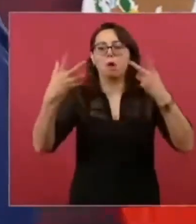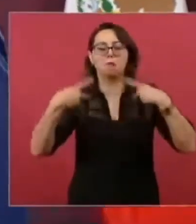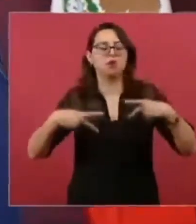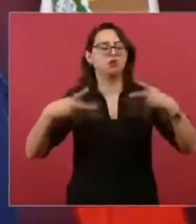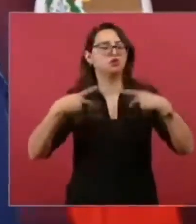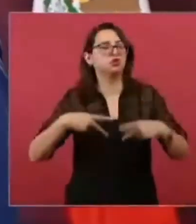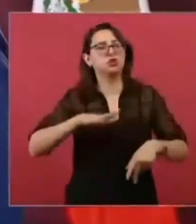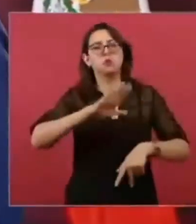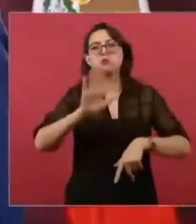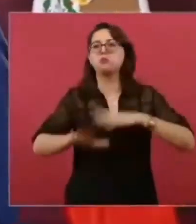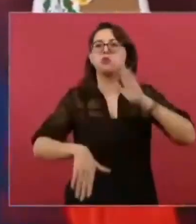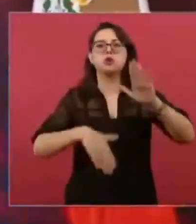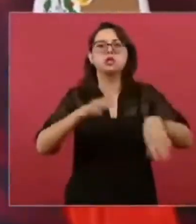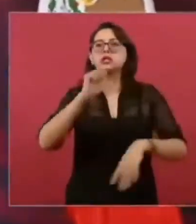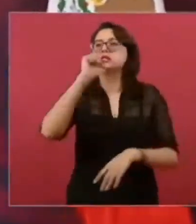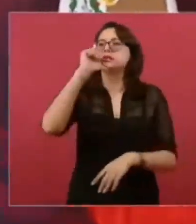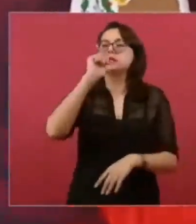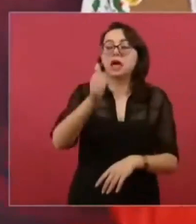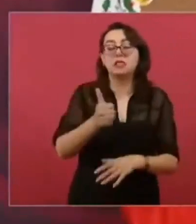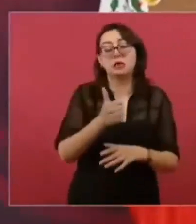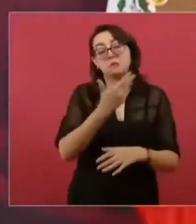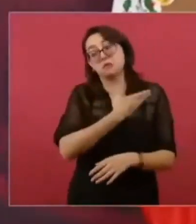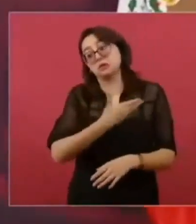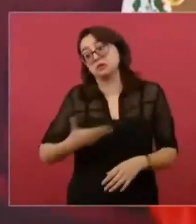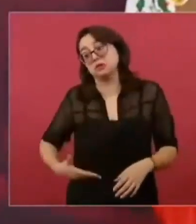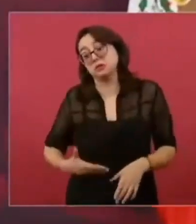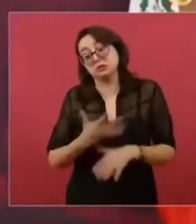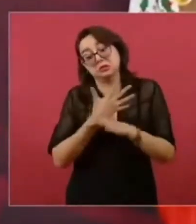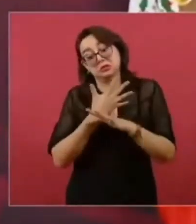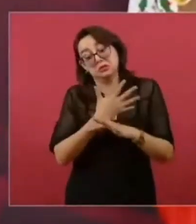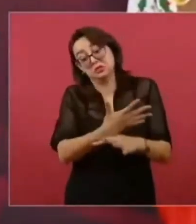sobre si han fallecido o no. Cuando